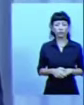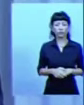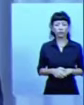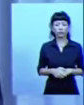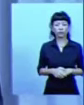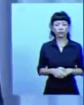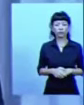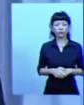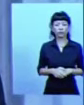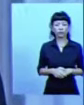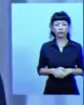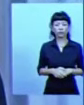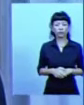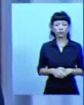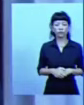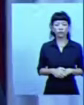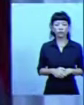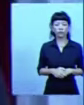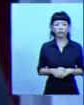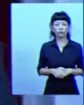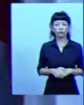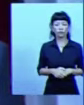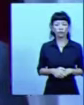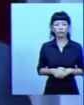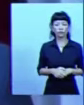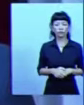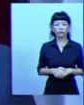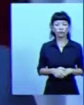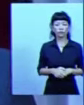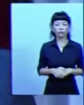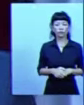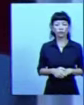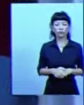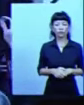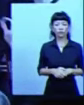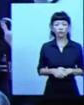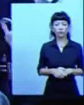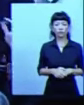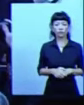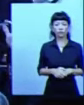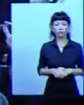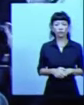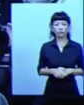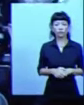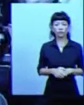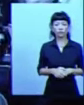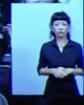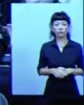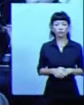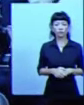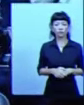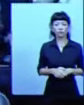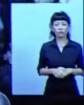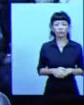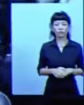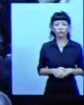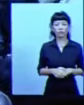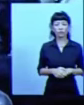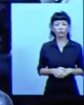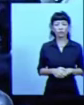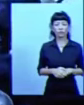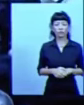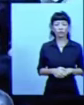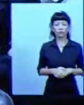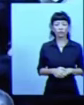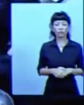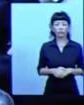educación o se muere de vuelta o lo mata por conociendo como era Sarmiento eh Pero hay un